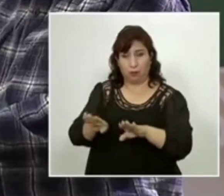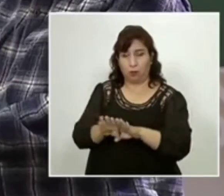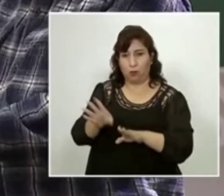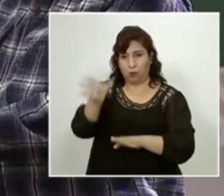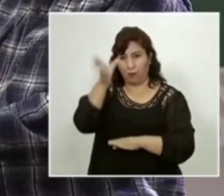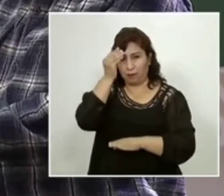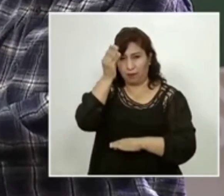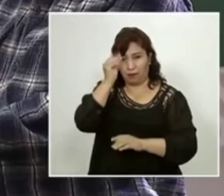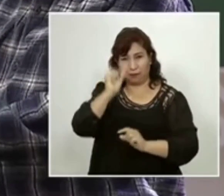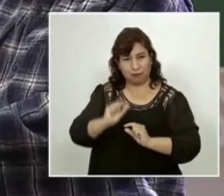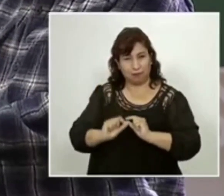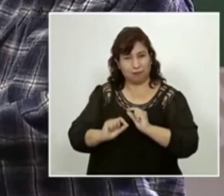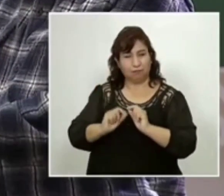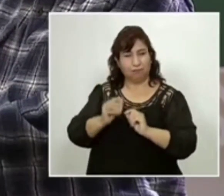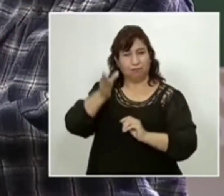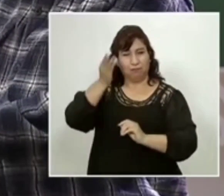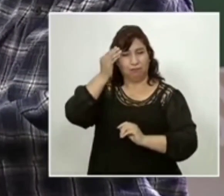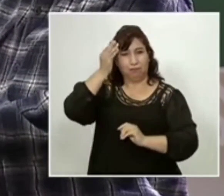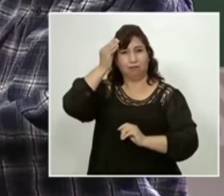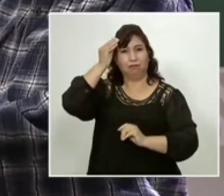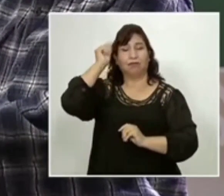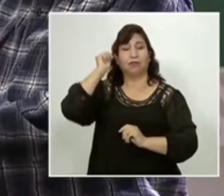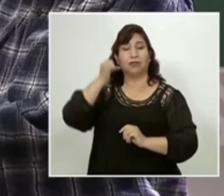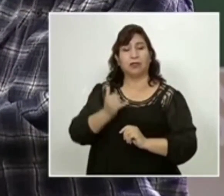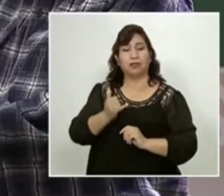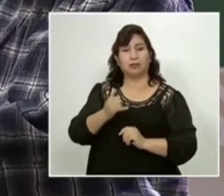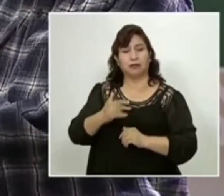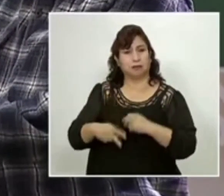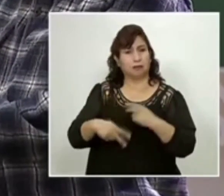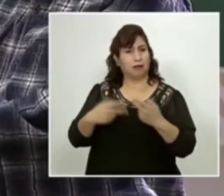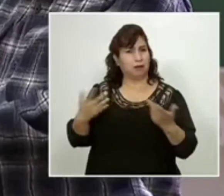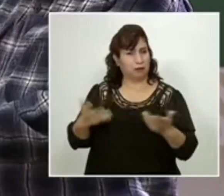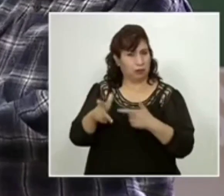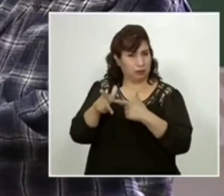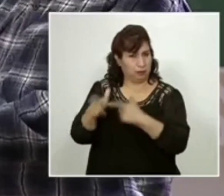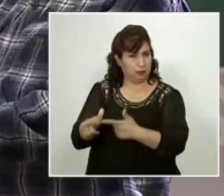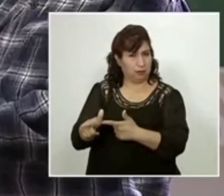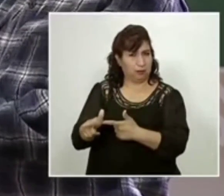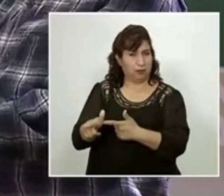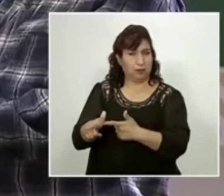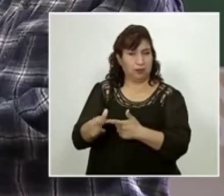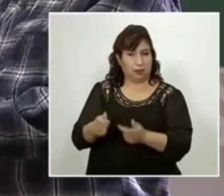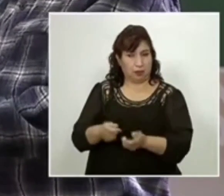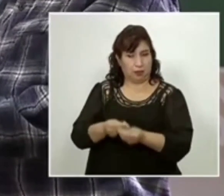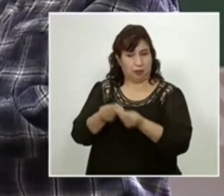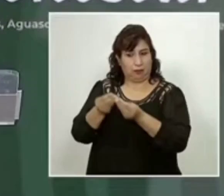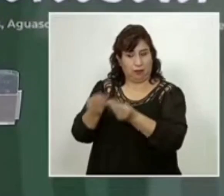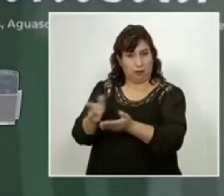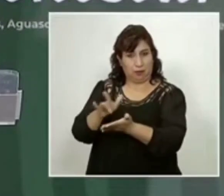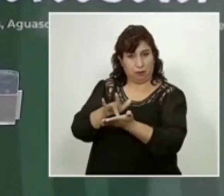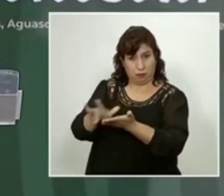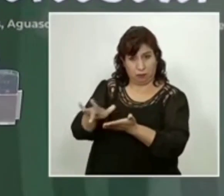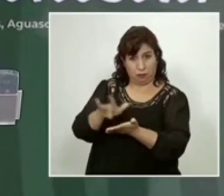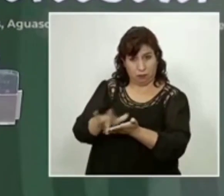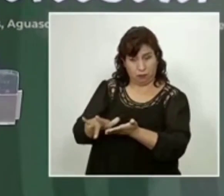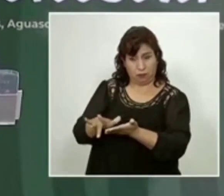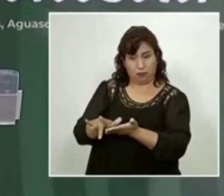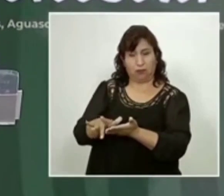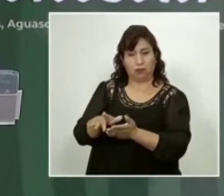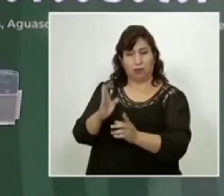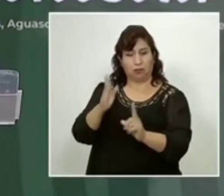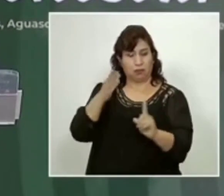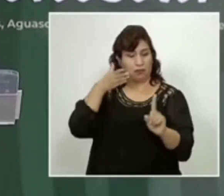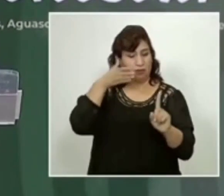aprendices, y vamos a continuar entregando también apoyos de manera